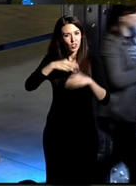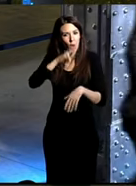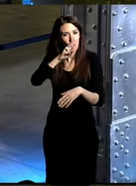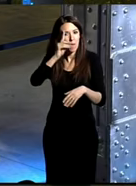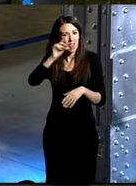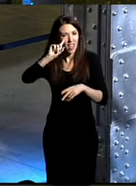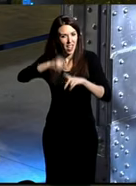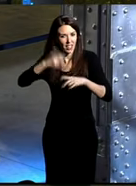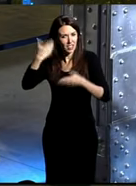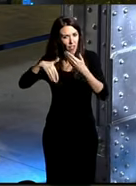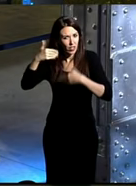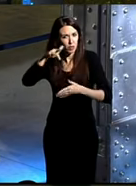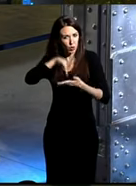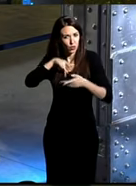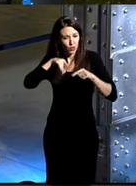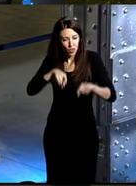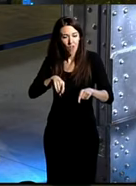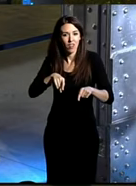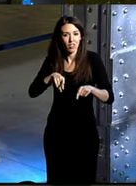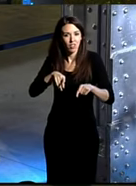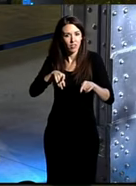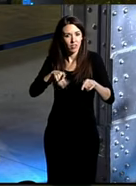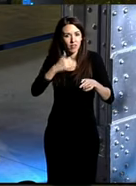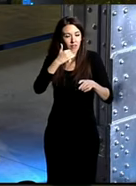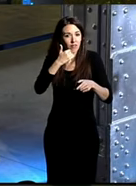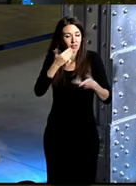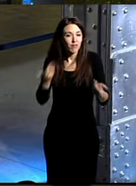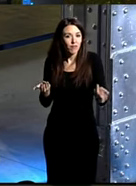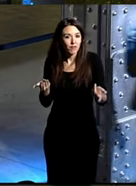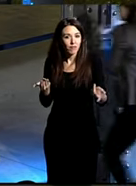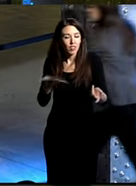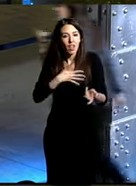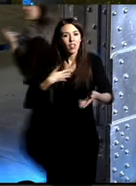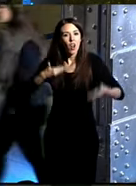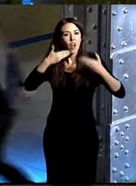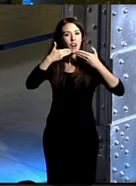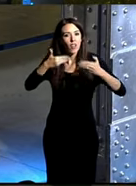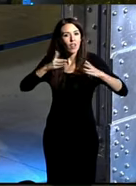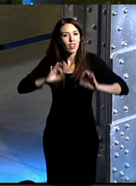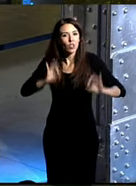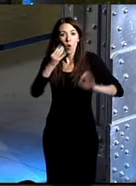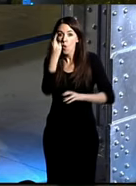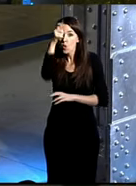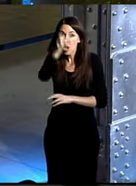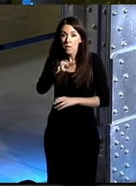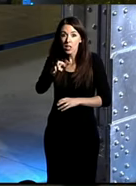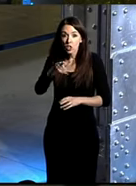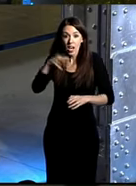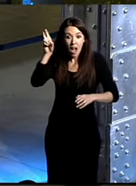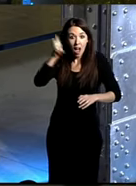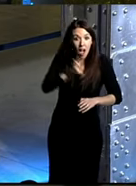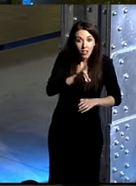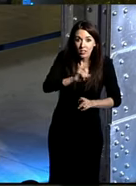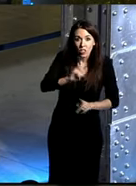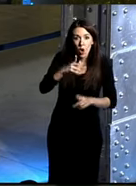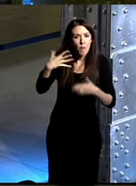hace un tiempo y de alguna manera quiero agradecerle especialmente a una persona que no está físicamente acá, pero que